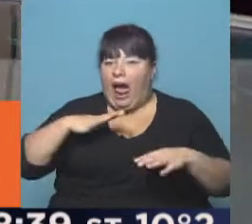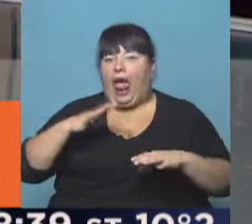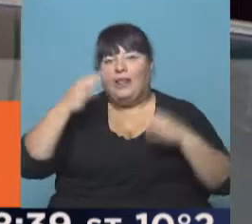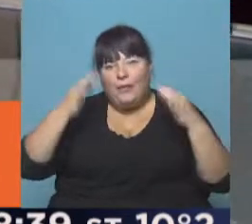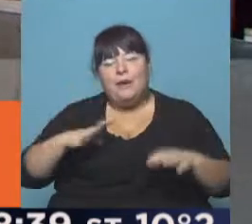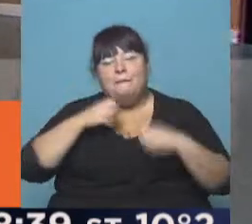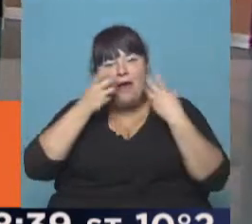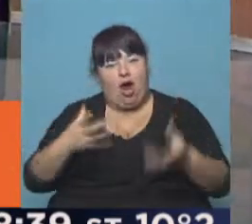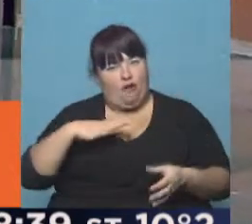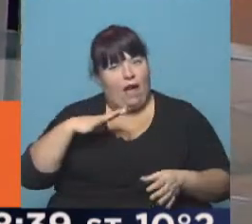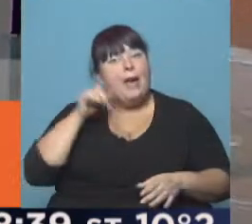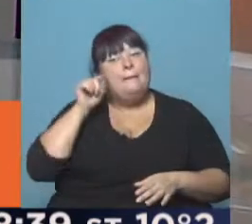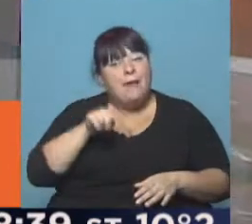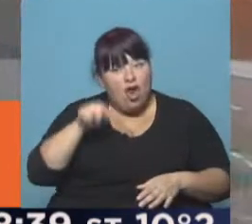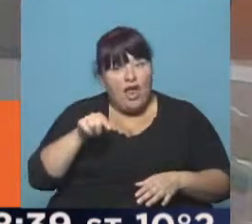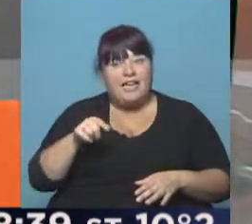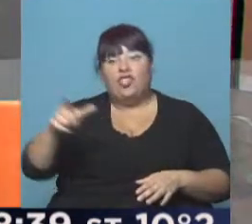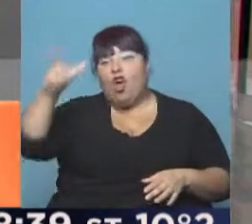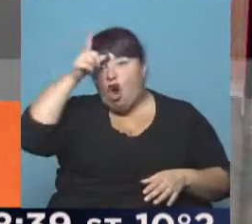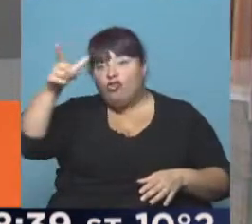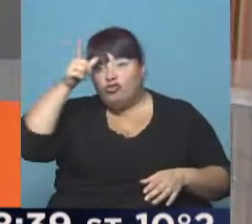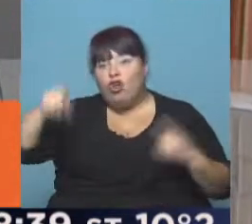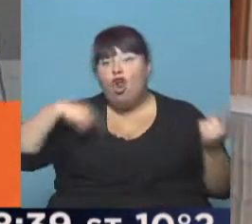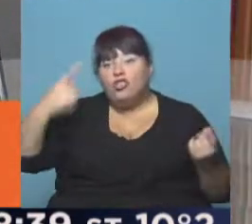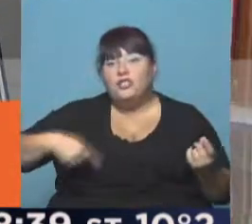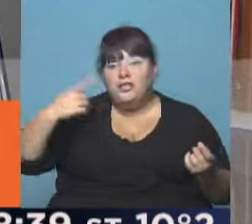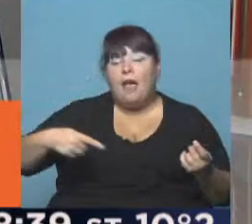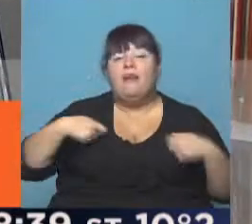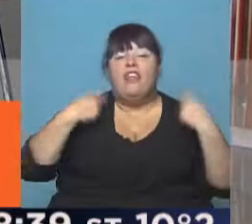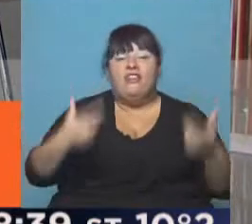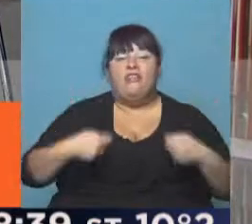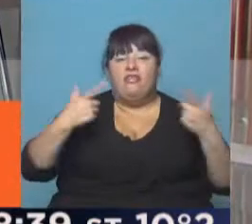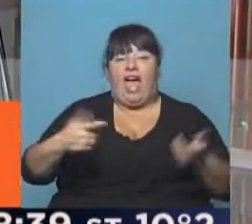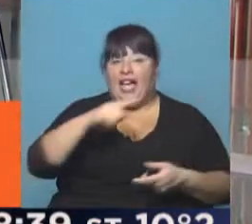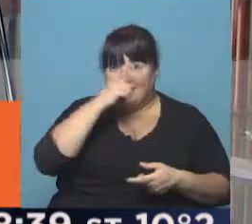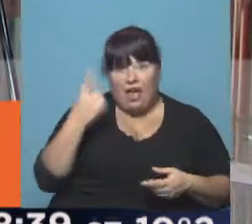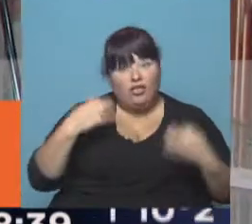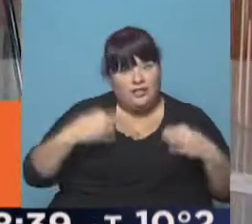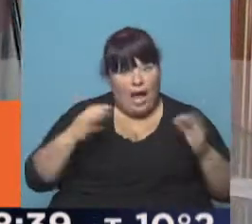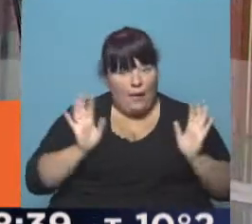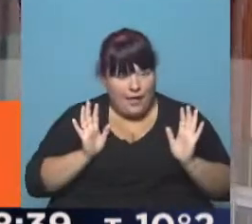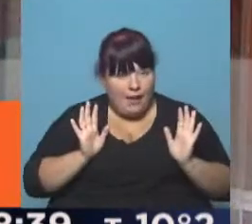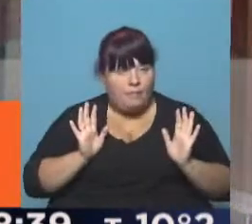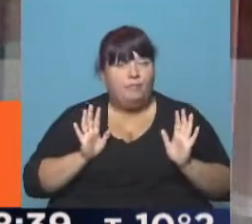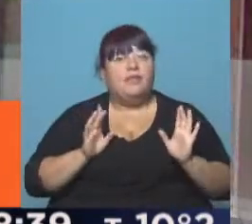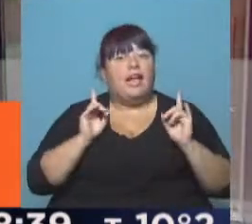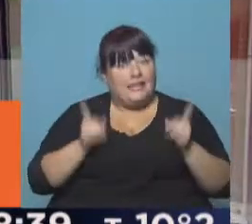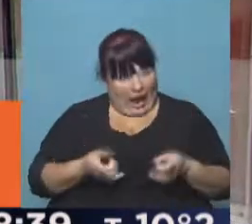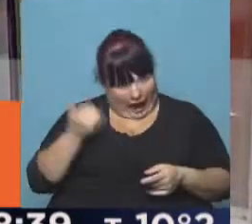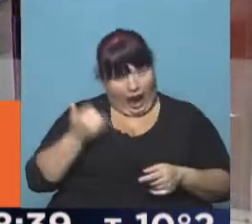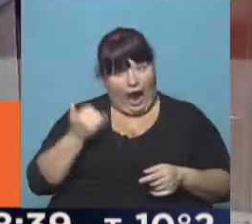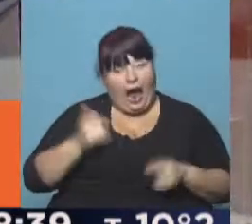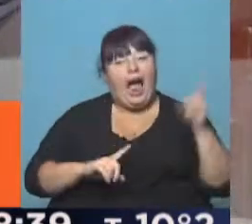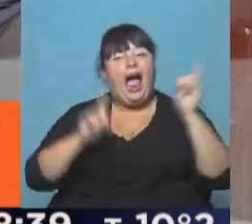hay que mejorarlo pero este de estar auditando permanentemente todas las cosas que el estado entrega me parece bien y había y hay